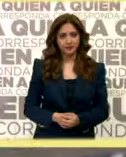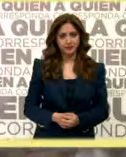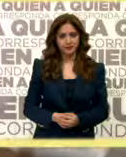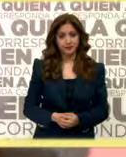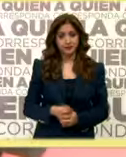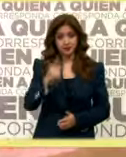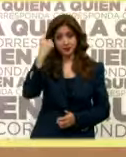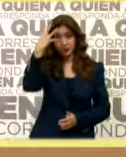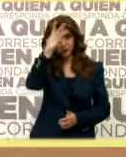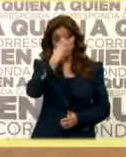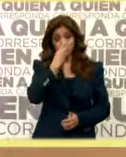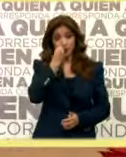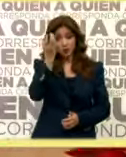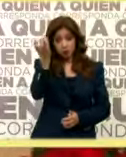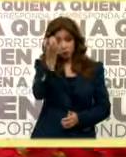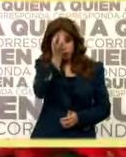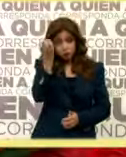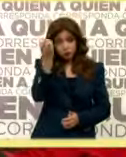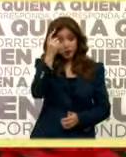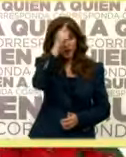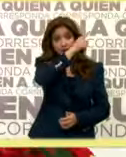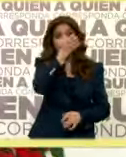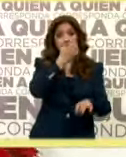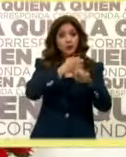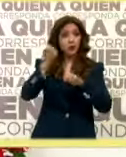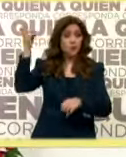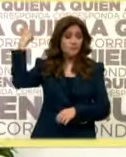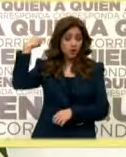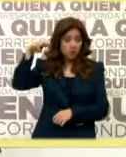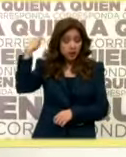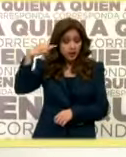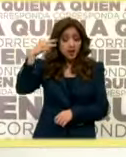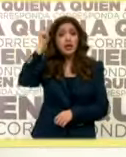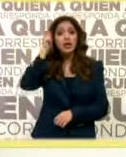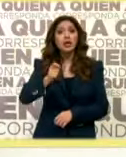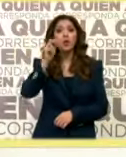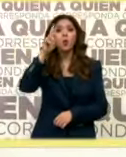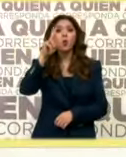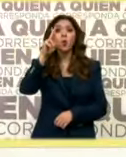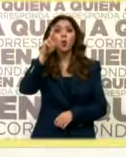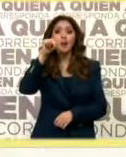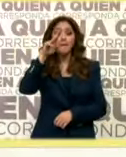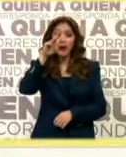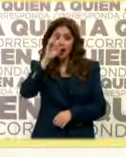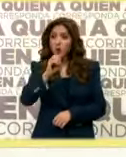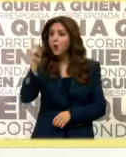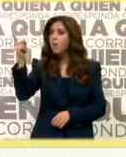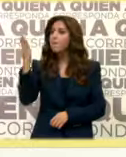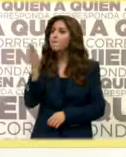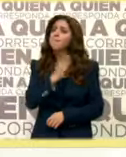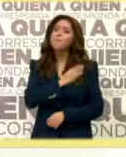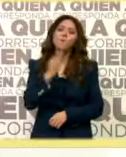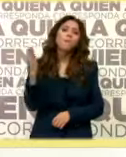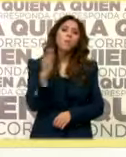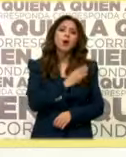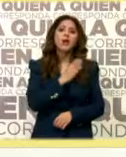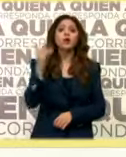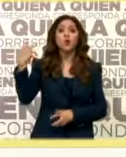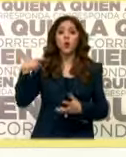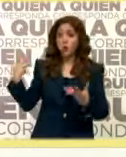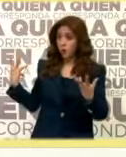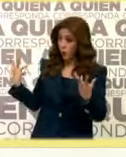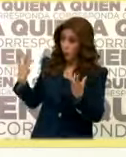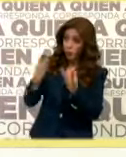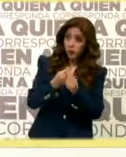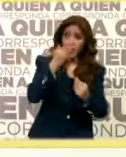Bellísimas esferas artesanales del estado de Michoacán. Y bueno, pues mi compañero Urbano, que es tan bueno conmigo, me acompañó. Y